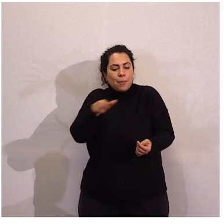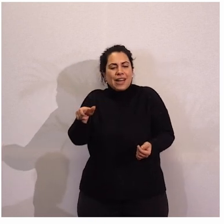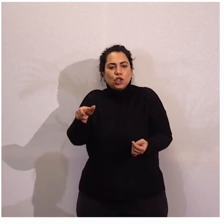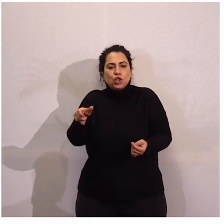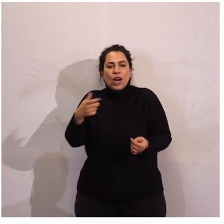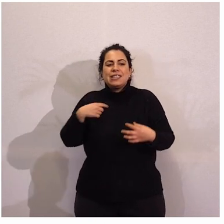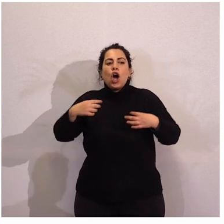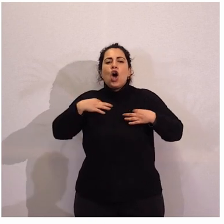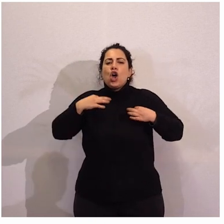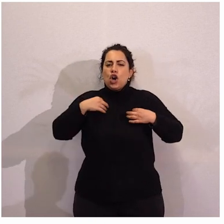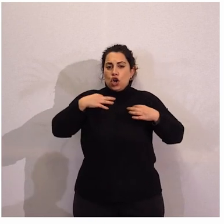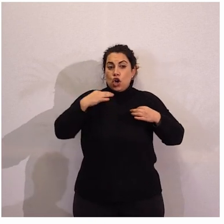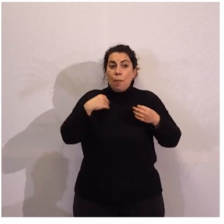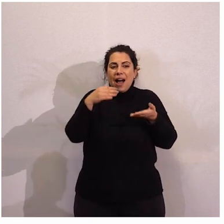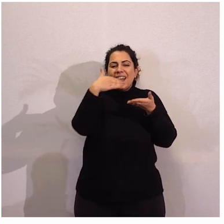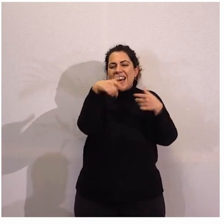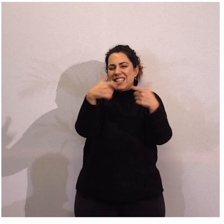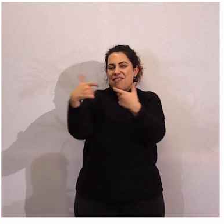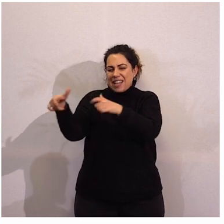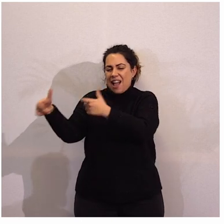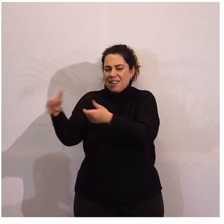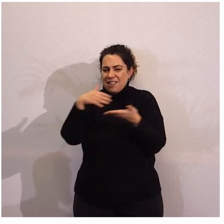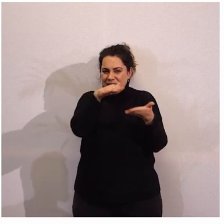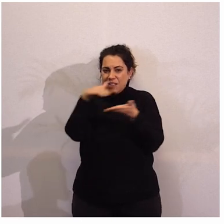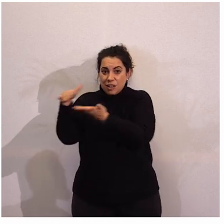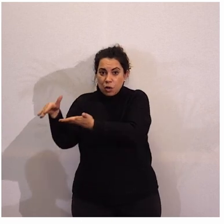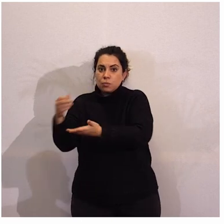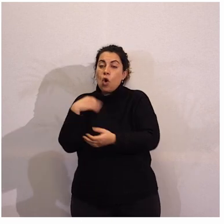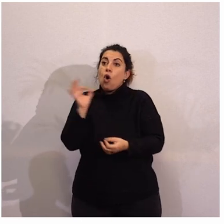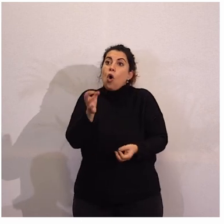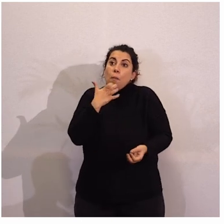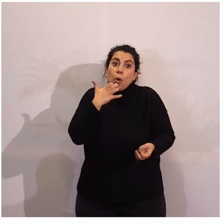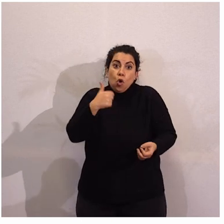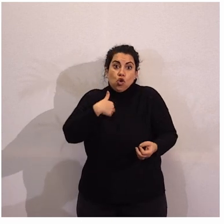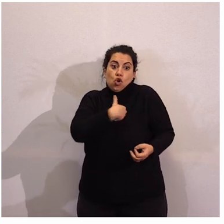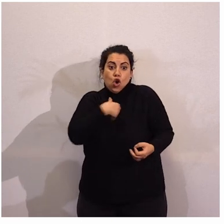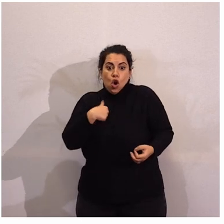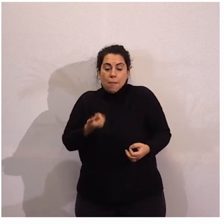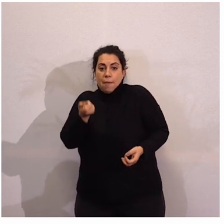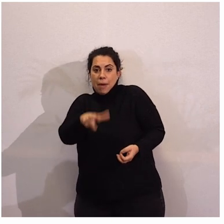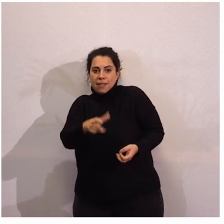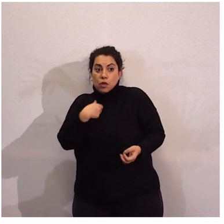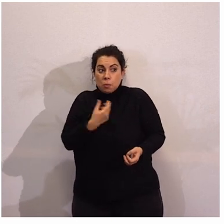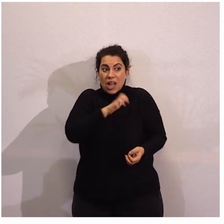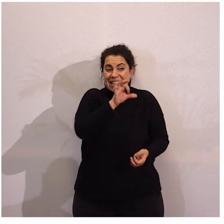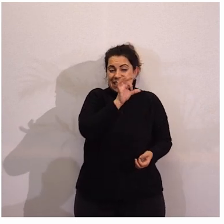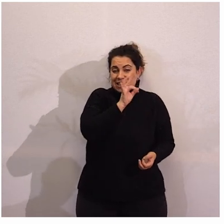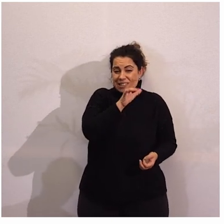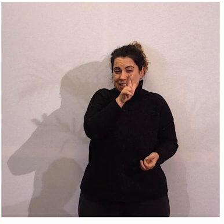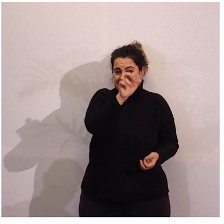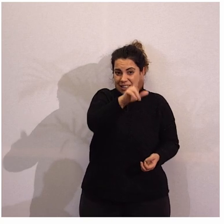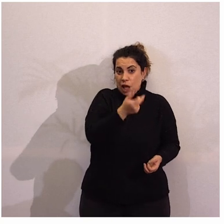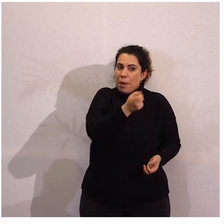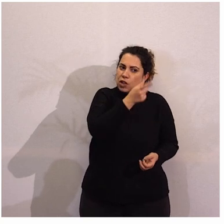dándola. Y hay otras personas, más quizá como yo, también como Esther y como muchos